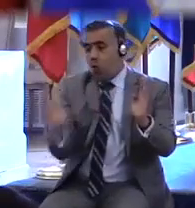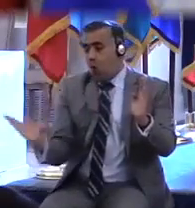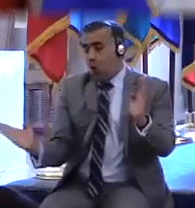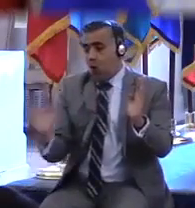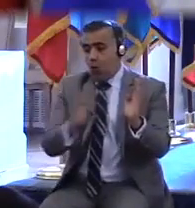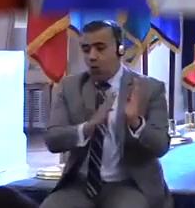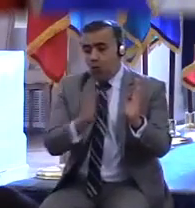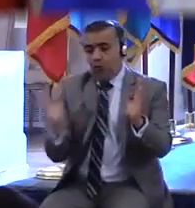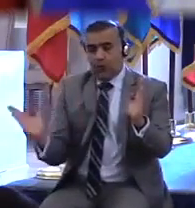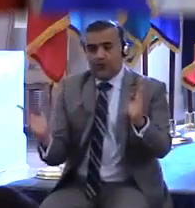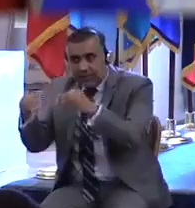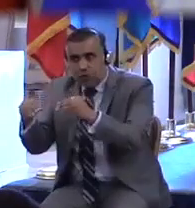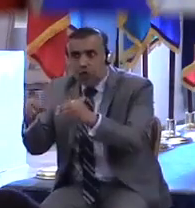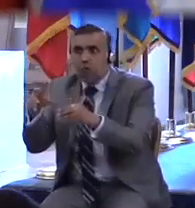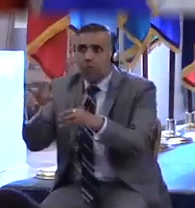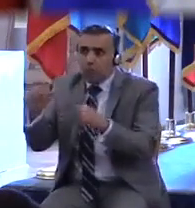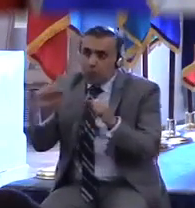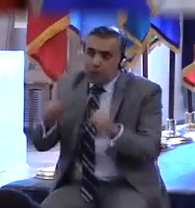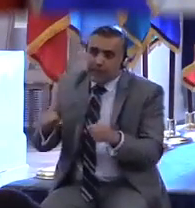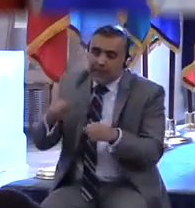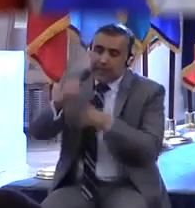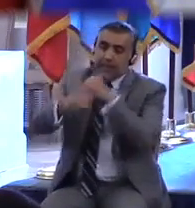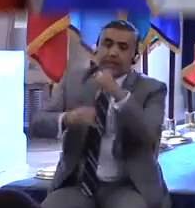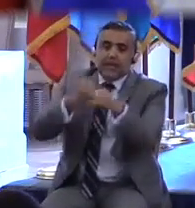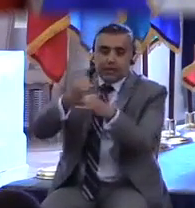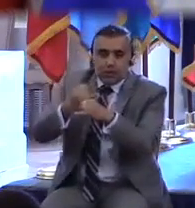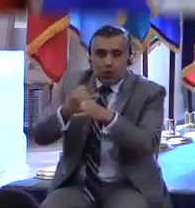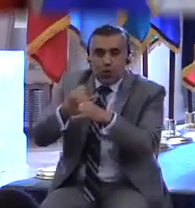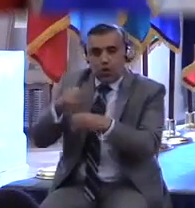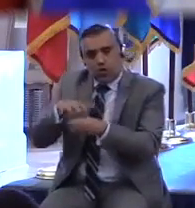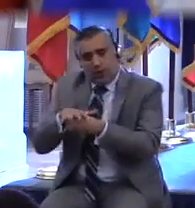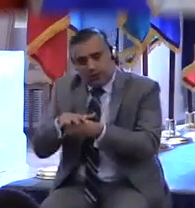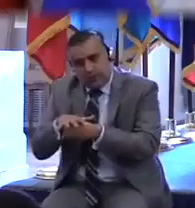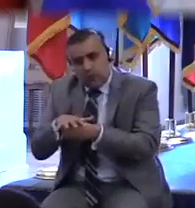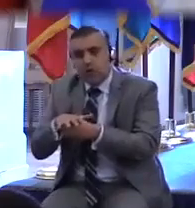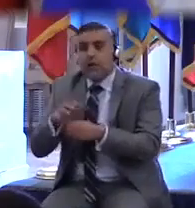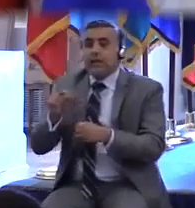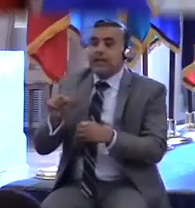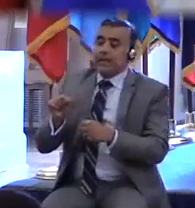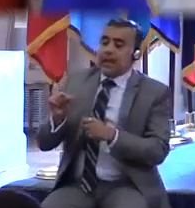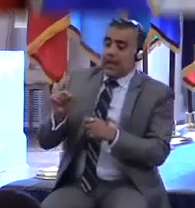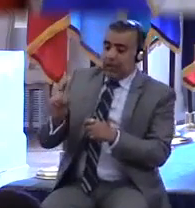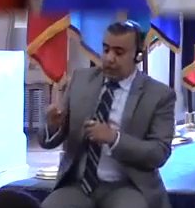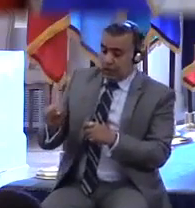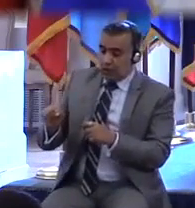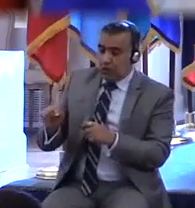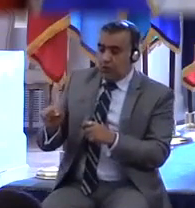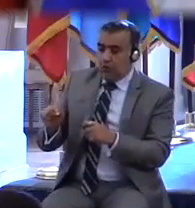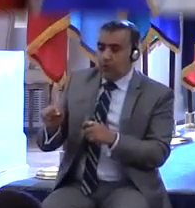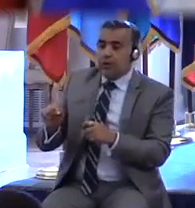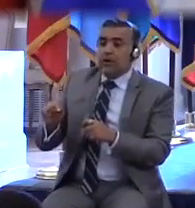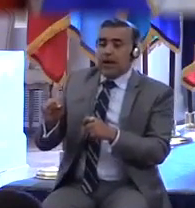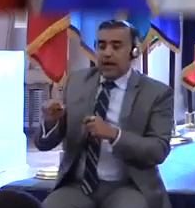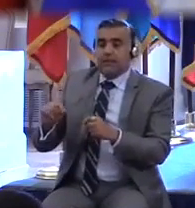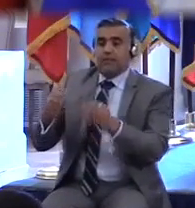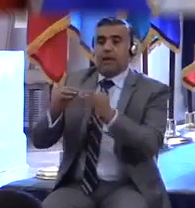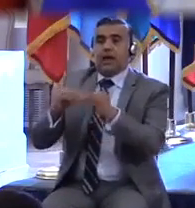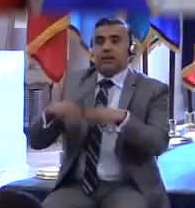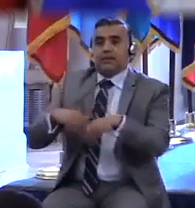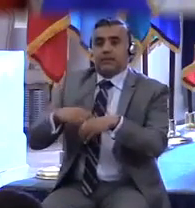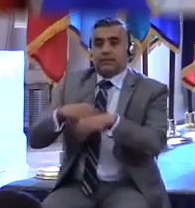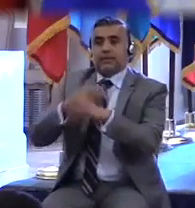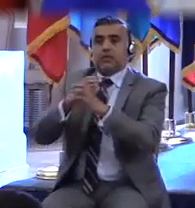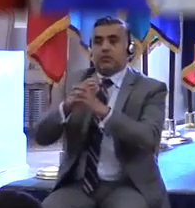queda invisible. Las crisis humanitarias, las migraciones y los desplazamientos forzados pueden dar lugar a situaciones de